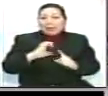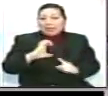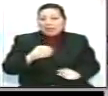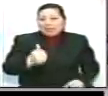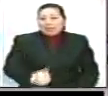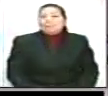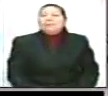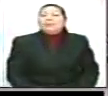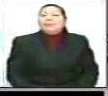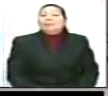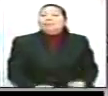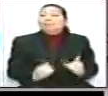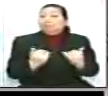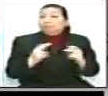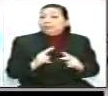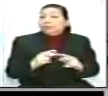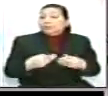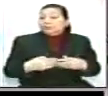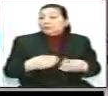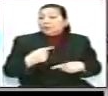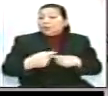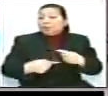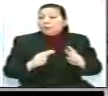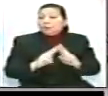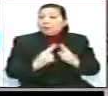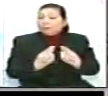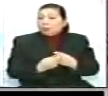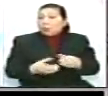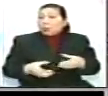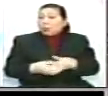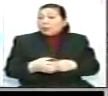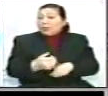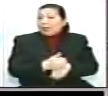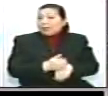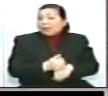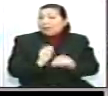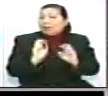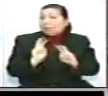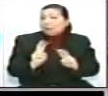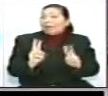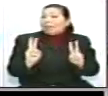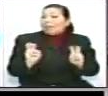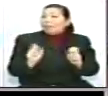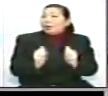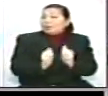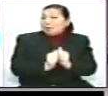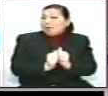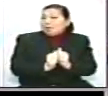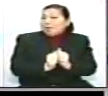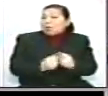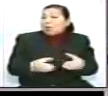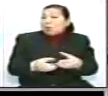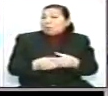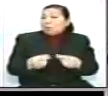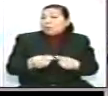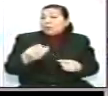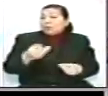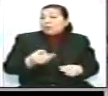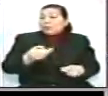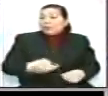Ese es un tema que se va a dilucidar en la próxima reunión de Junta de Portavoces, donde se van a ver también temas relacionados a comisiones